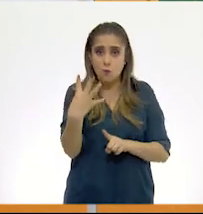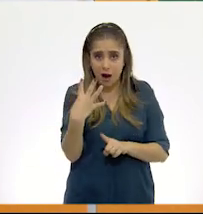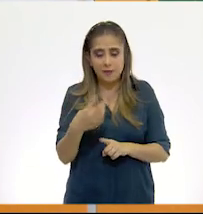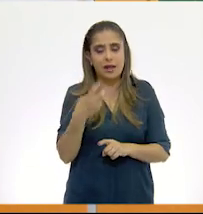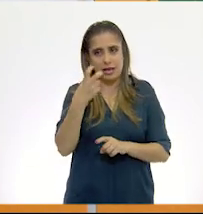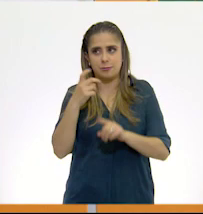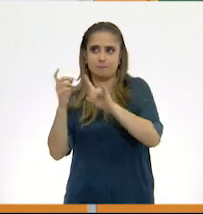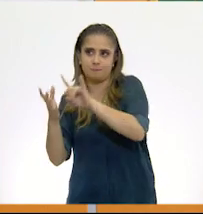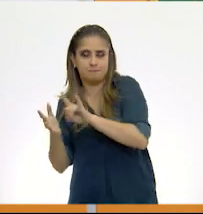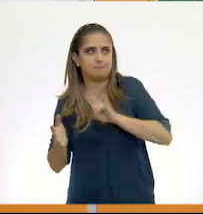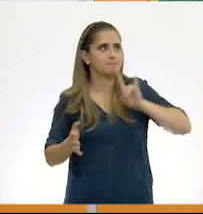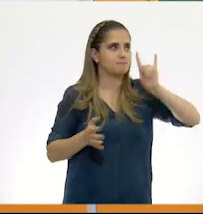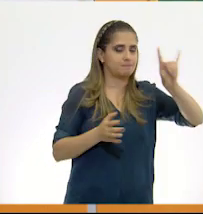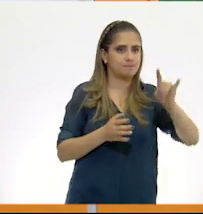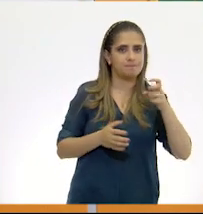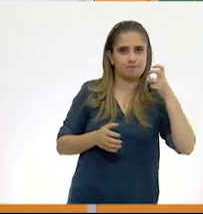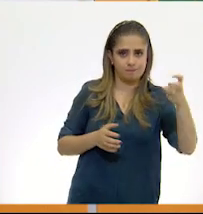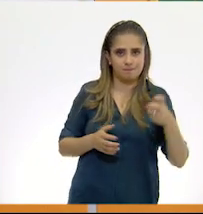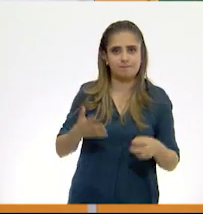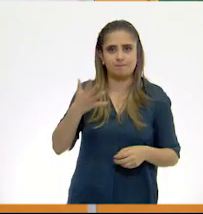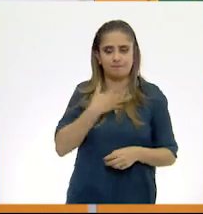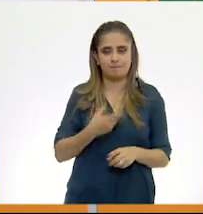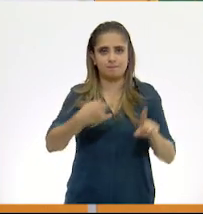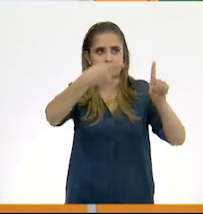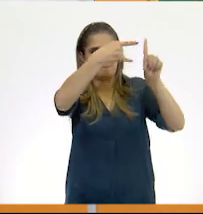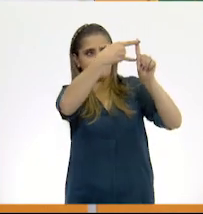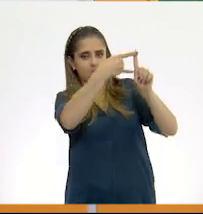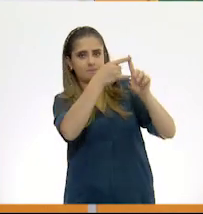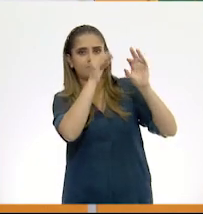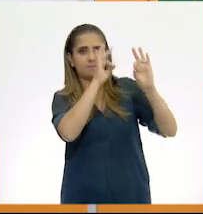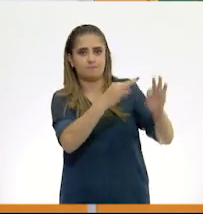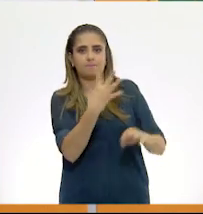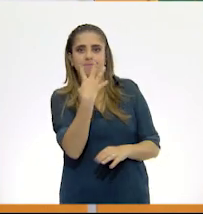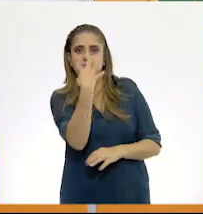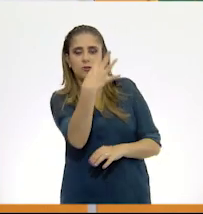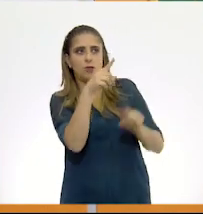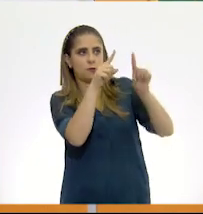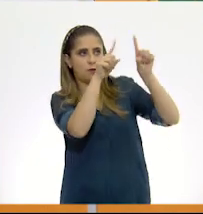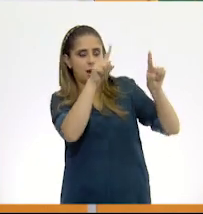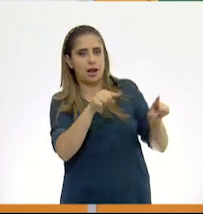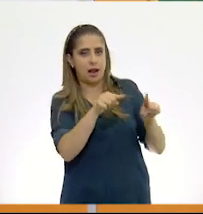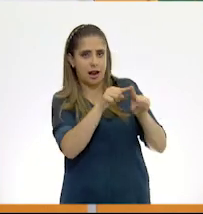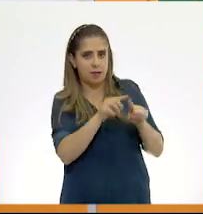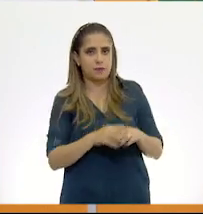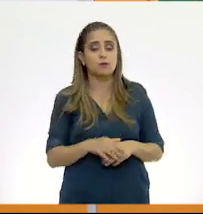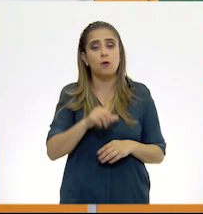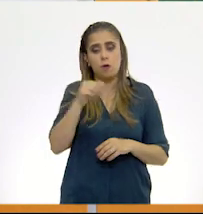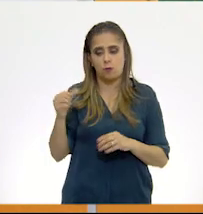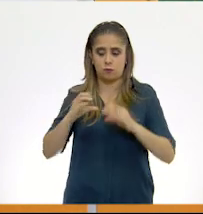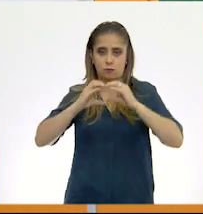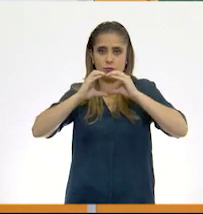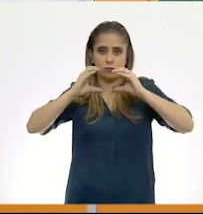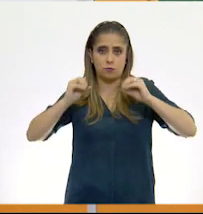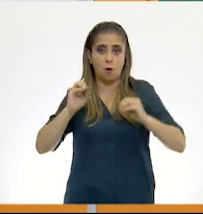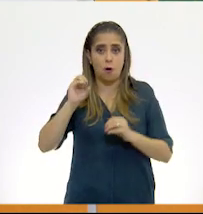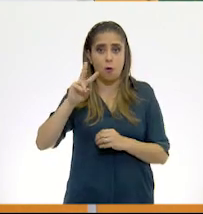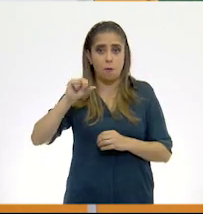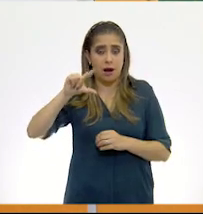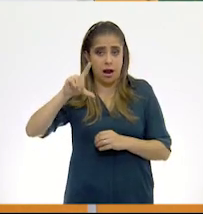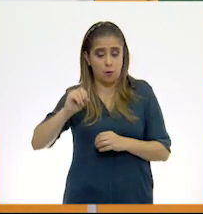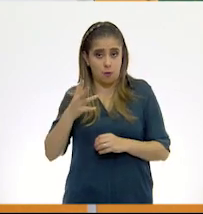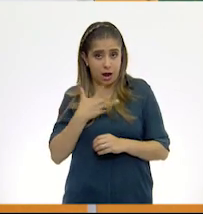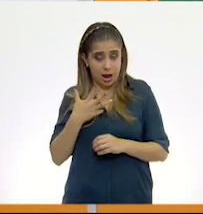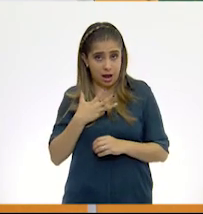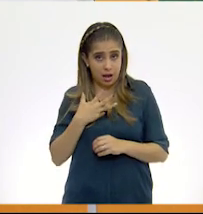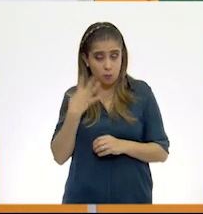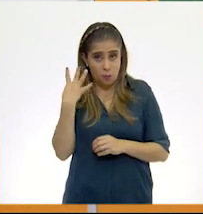pidió la maestra Rosalba. Aquí tenemos nuestra primera figura con cuatro lados. Esta que ya aprendimos que se llama óvalo, ¿tiene cuatro lados?